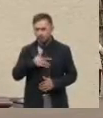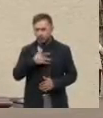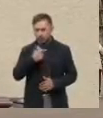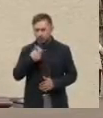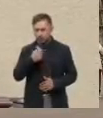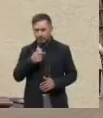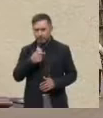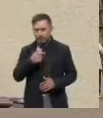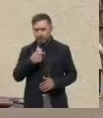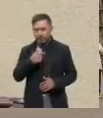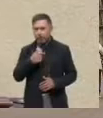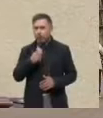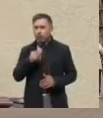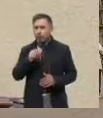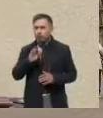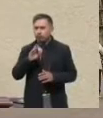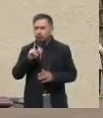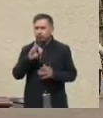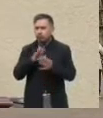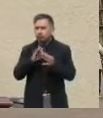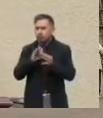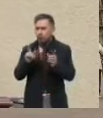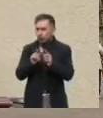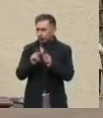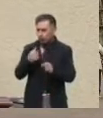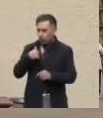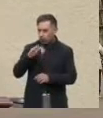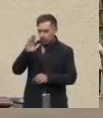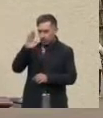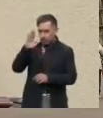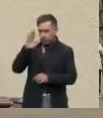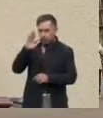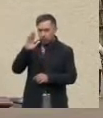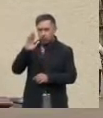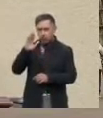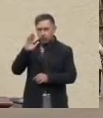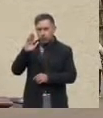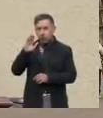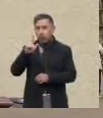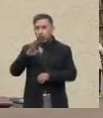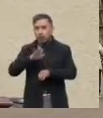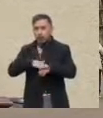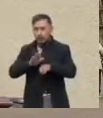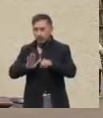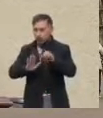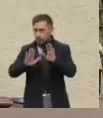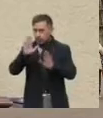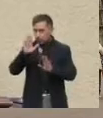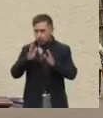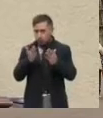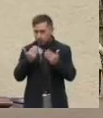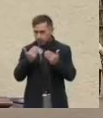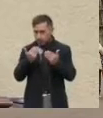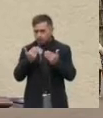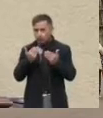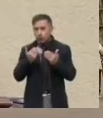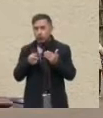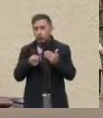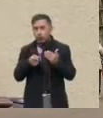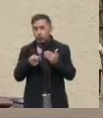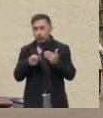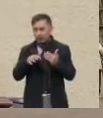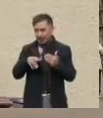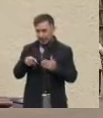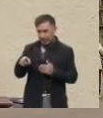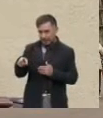solamente como comentario, señor secretario, que al no haber más intervenciones no habría una objeción a la modificación